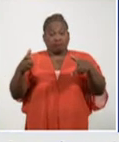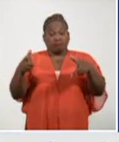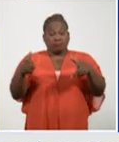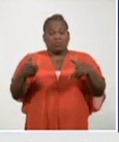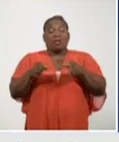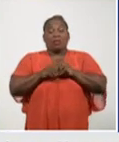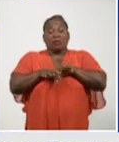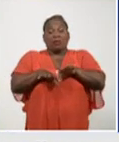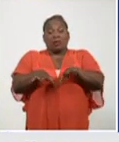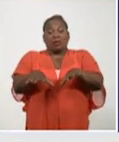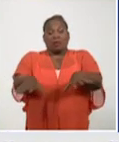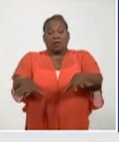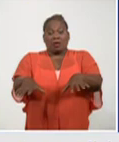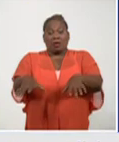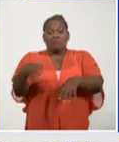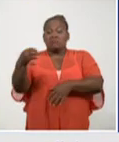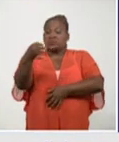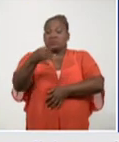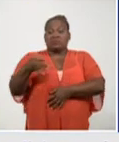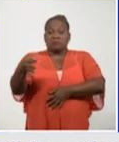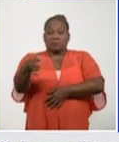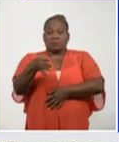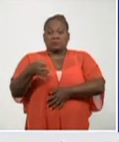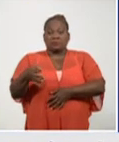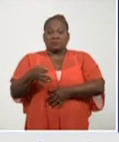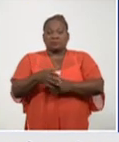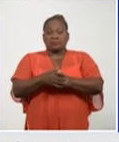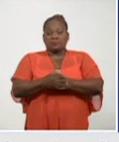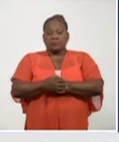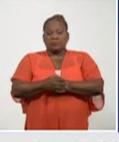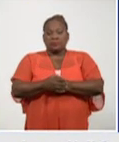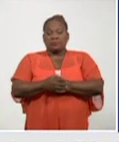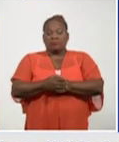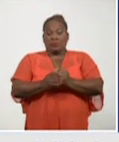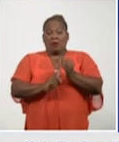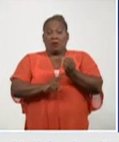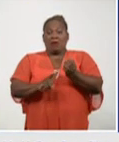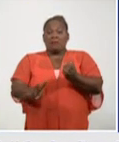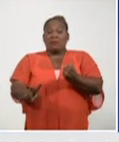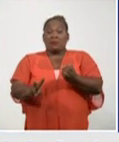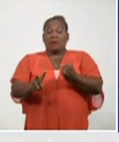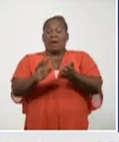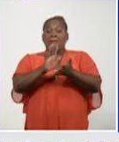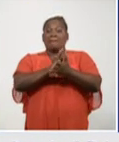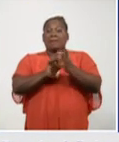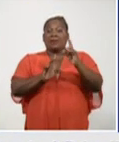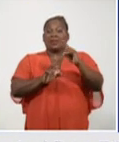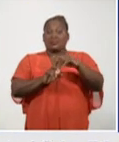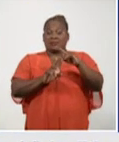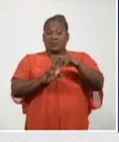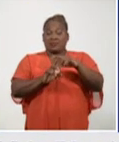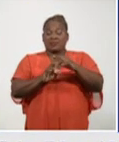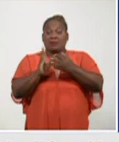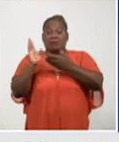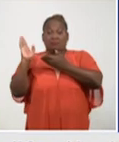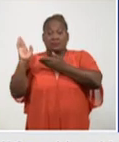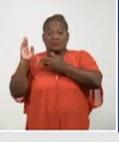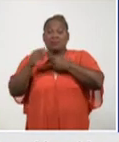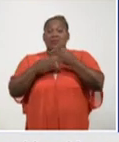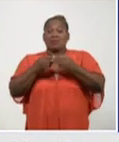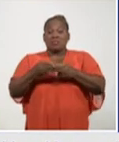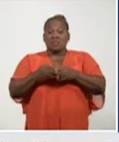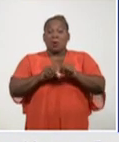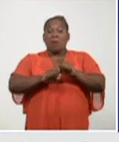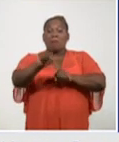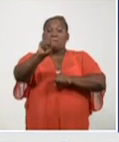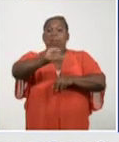en todos sus territorios. En el caso de la provincia de Matanzas, que también elaboraron el mapa,